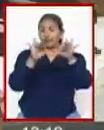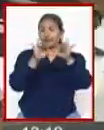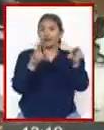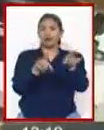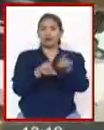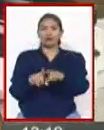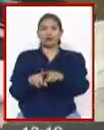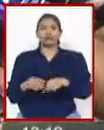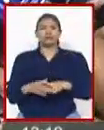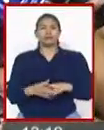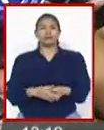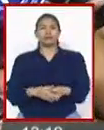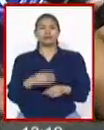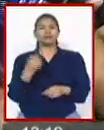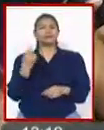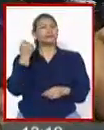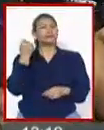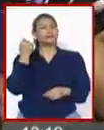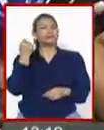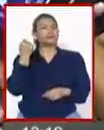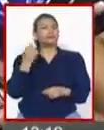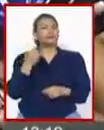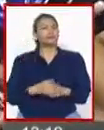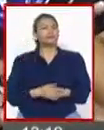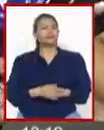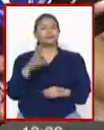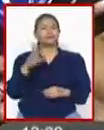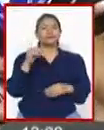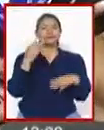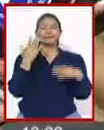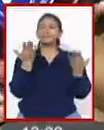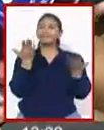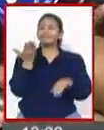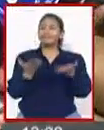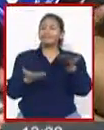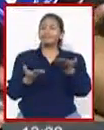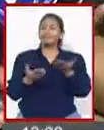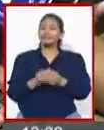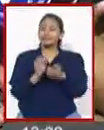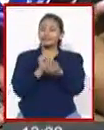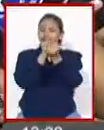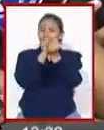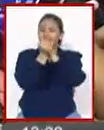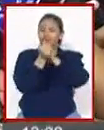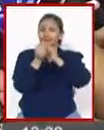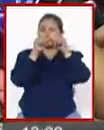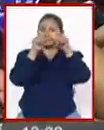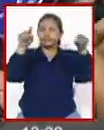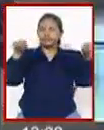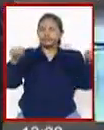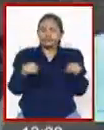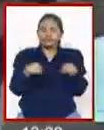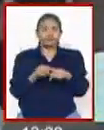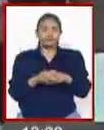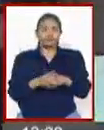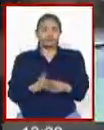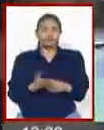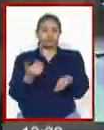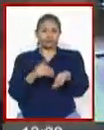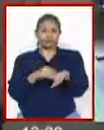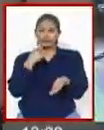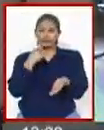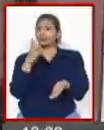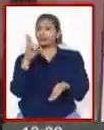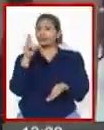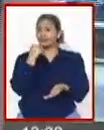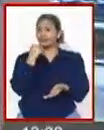que se tome en cuenta, ¿no? No hay posibilidades de que se modifique la papeleta, o sea. Reitero, no es